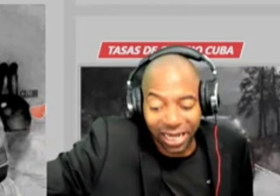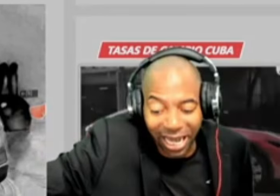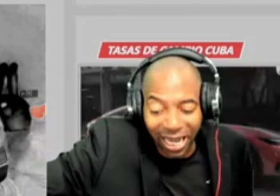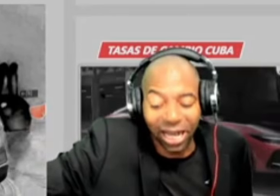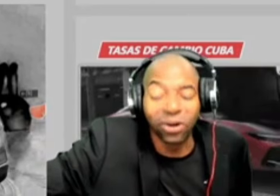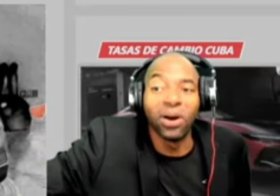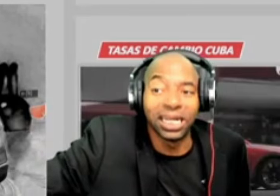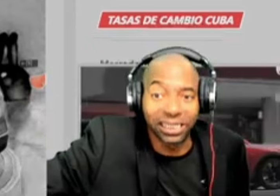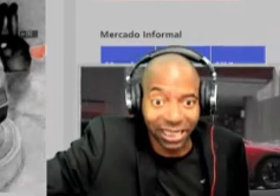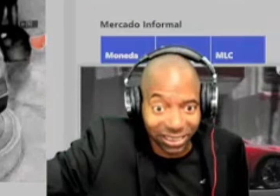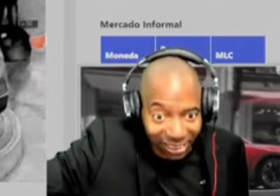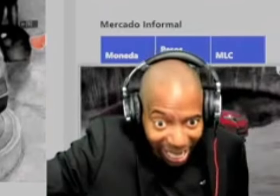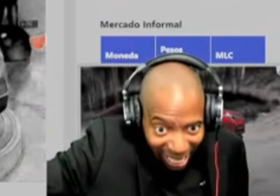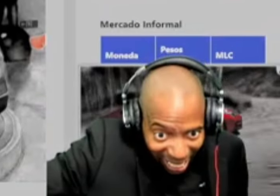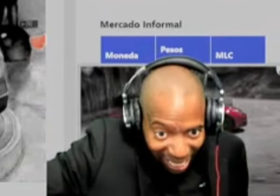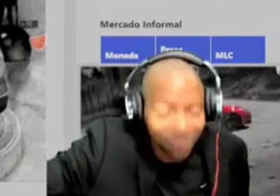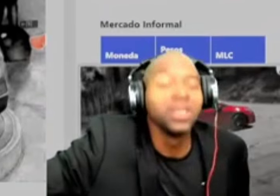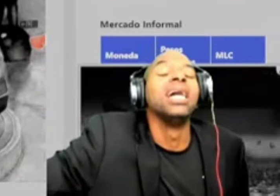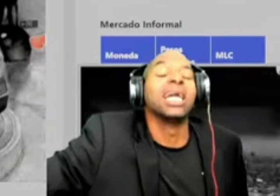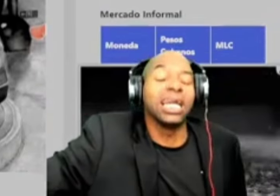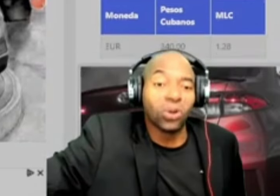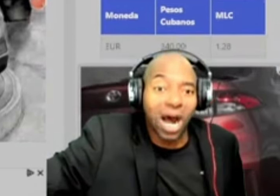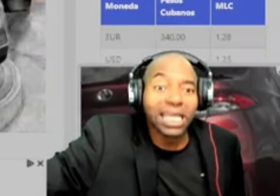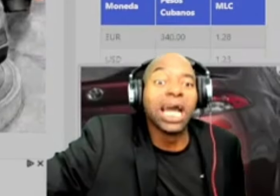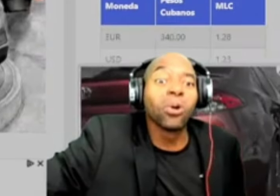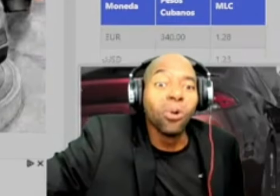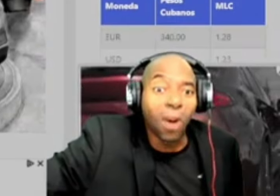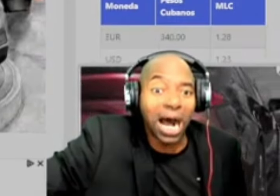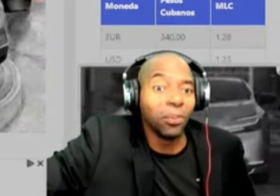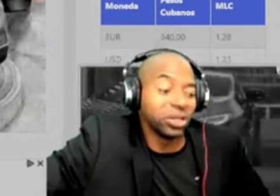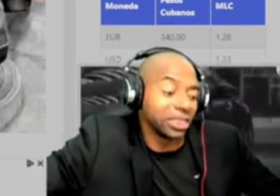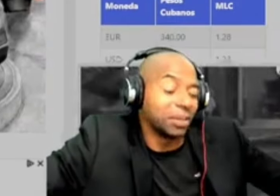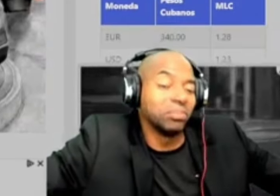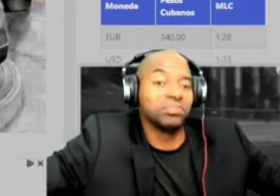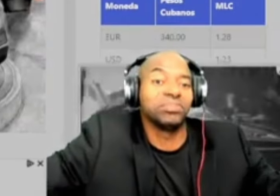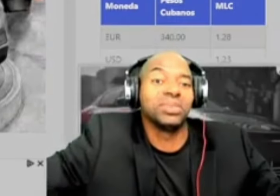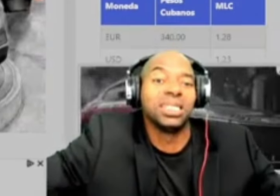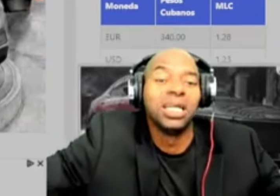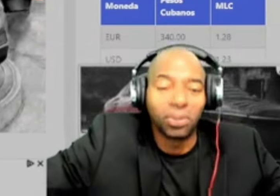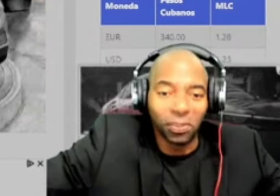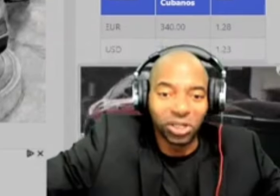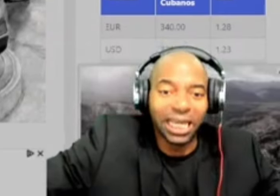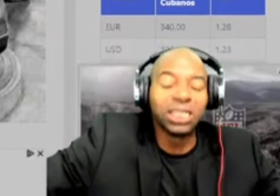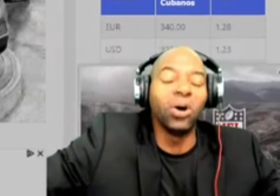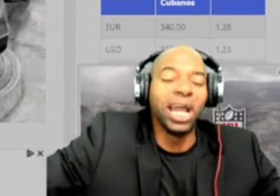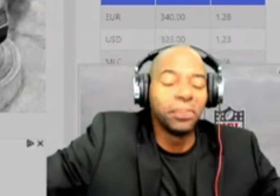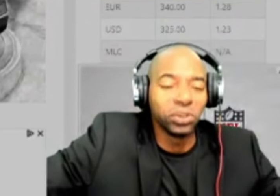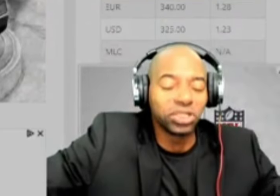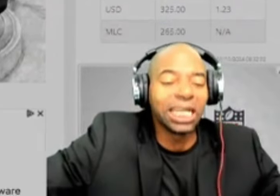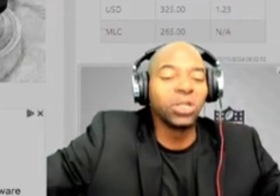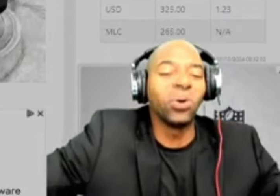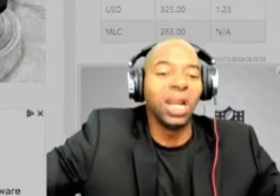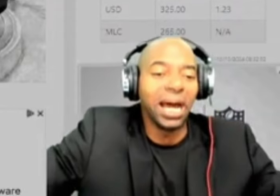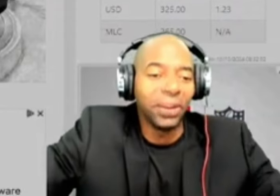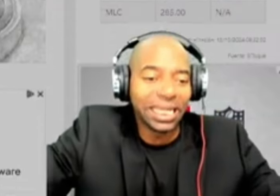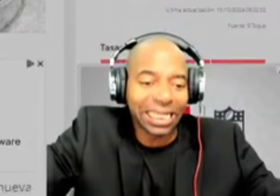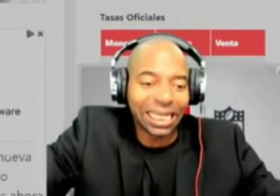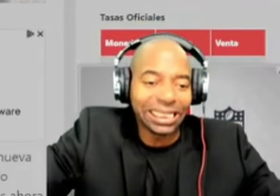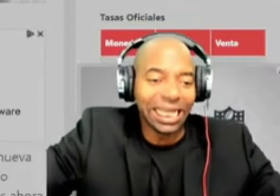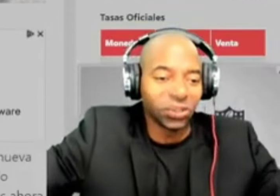se cargan con electricidad que no hay en Cuba. Bueno, están proponiendo e impulsando